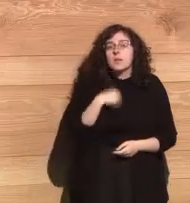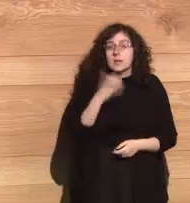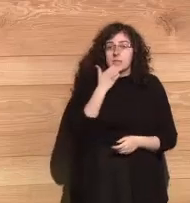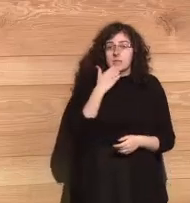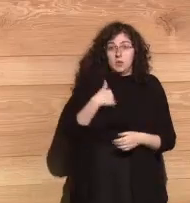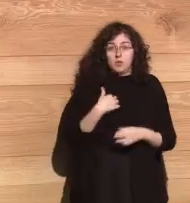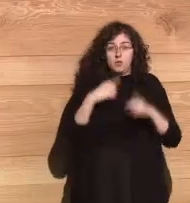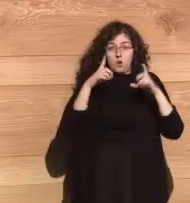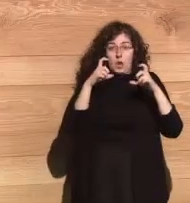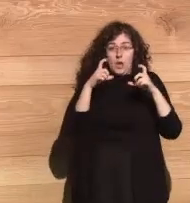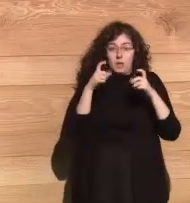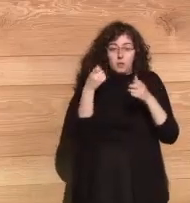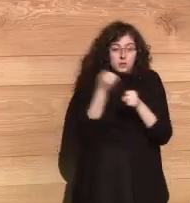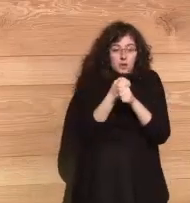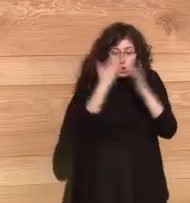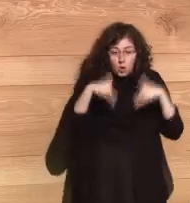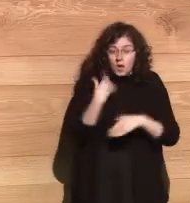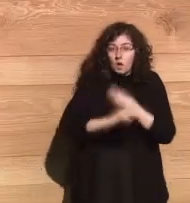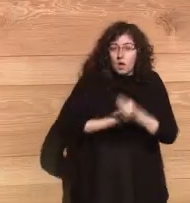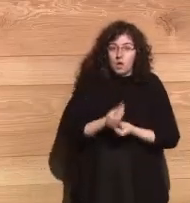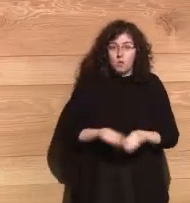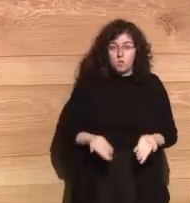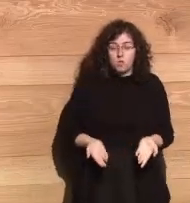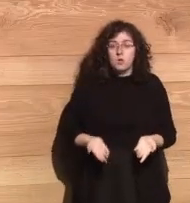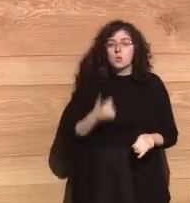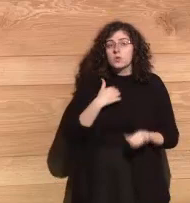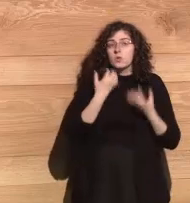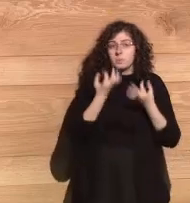equipo para trabajar, ¿qué voy a hacer? ¿no? Entonces siempre